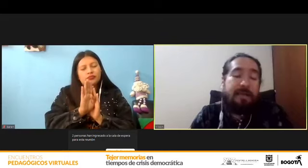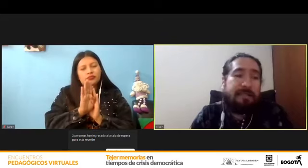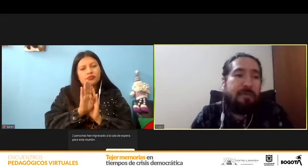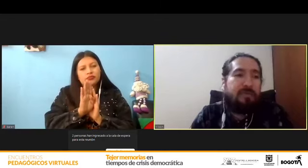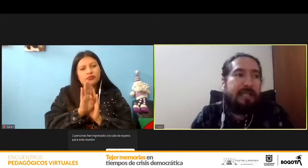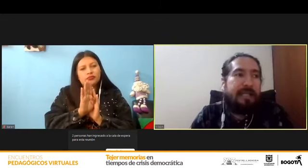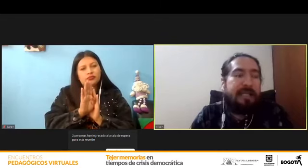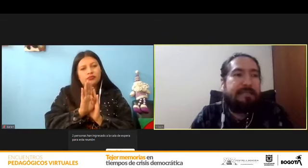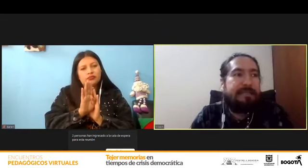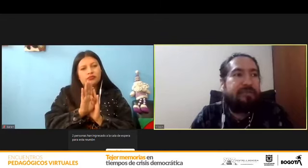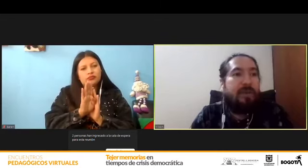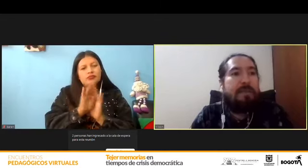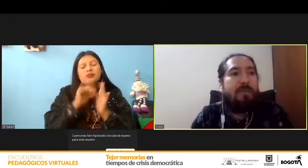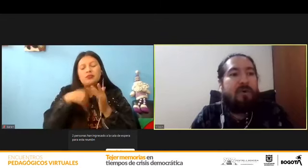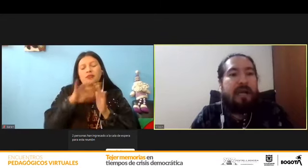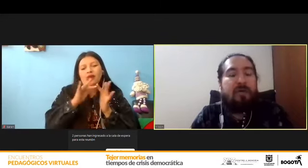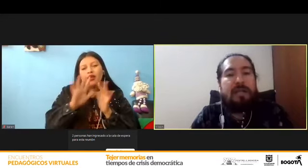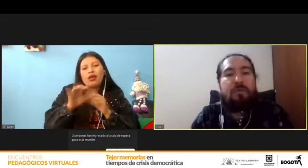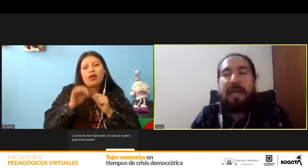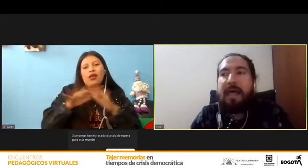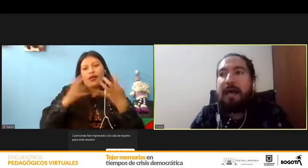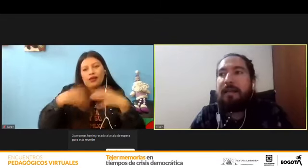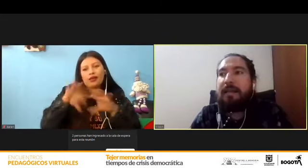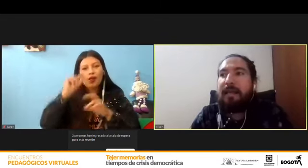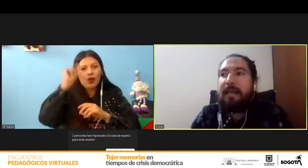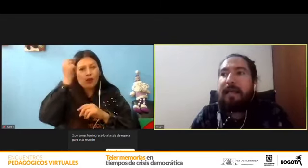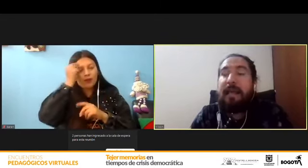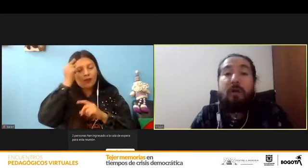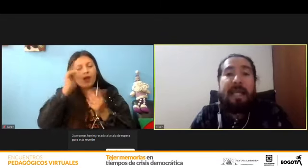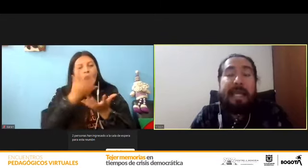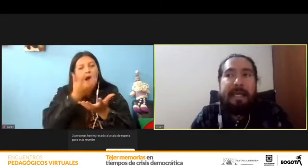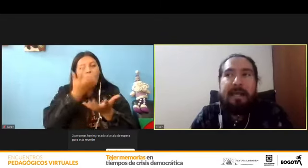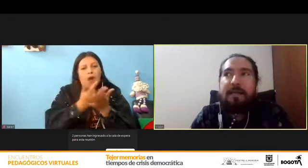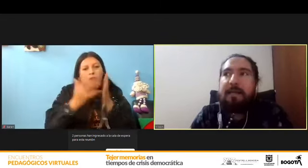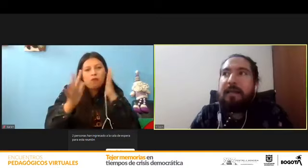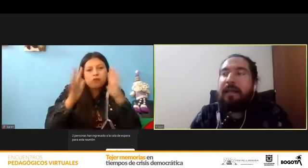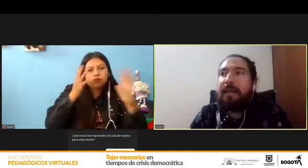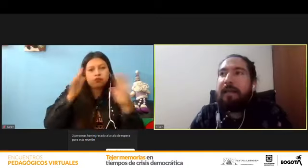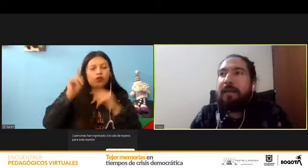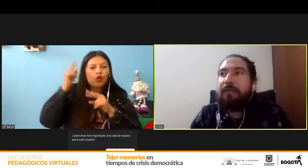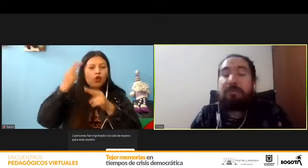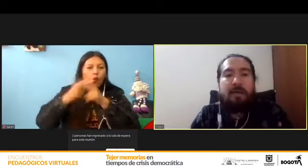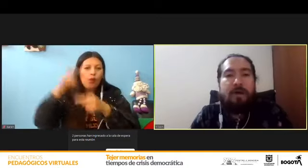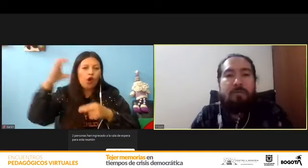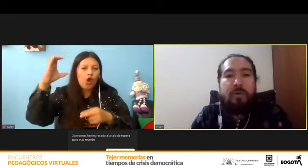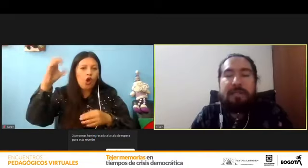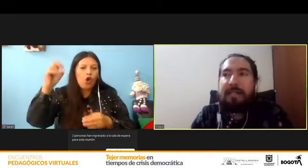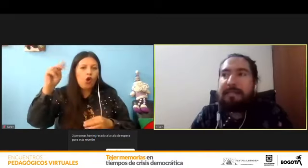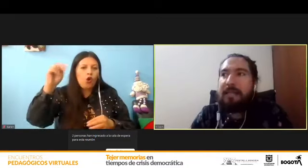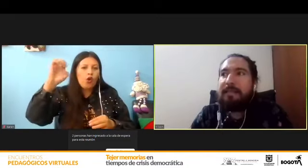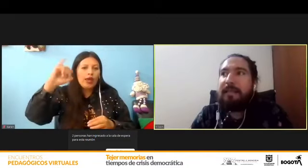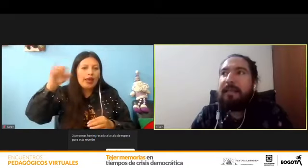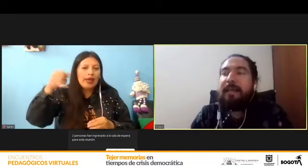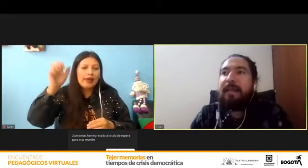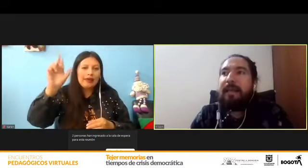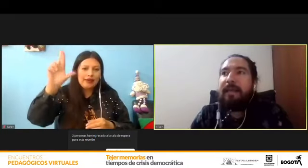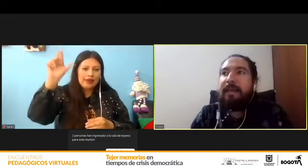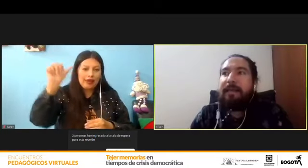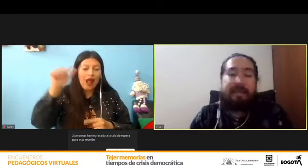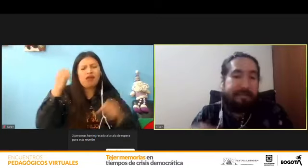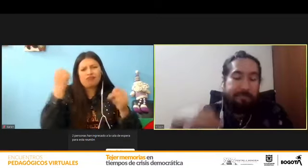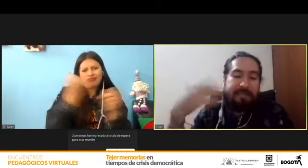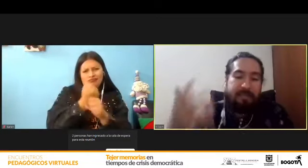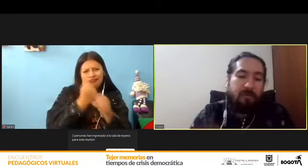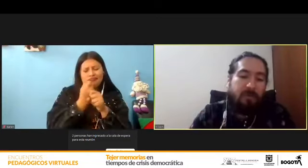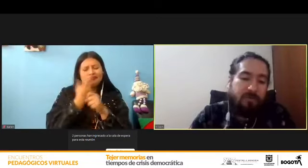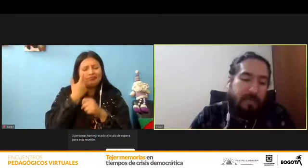a través, digamos, del ejercicio de memoria con el humedal en La Conejera, un trabajo muy interesante